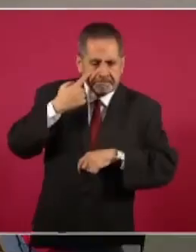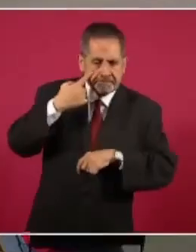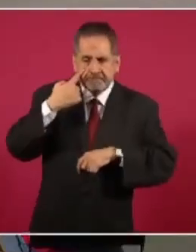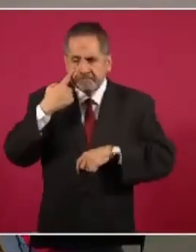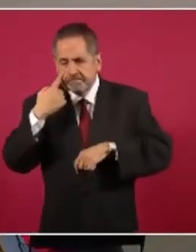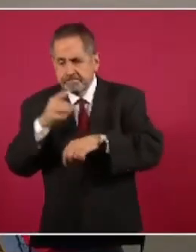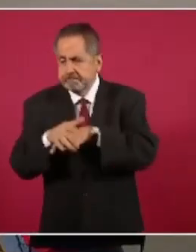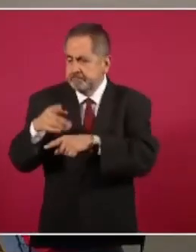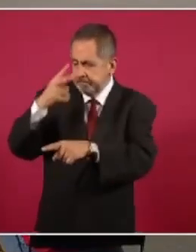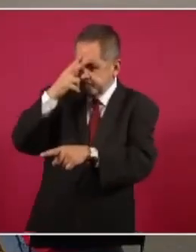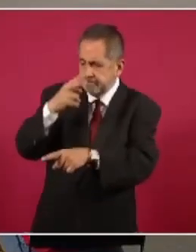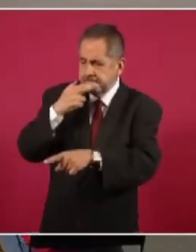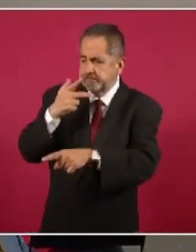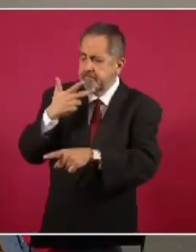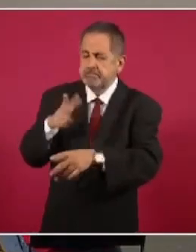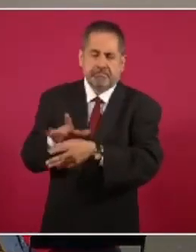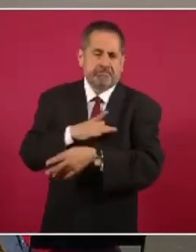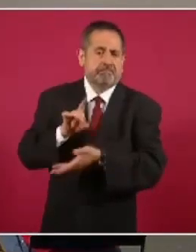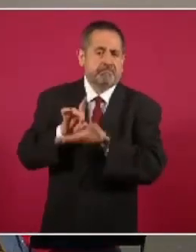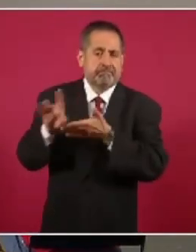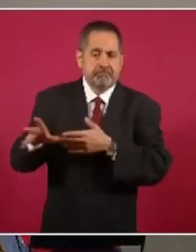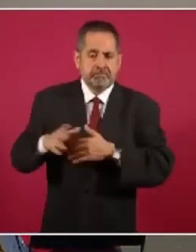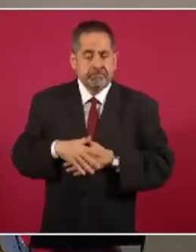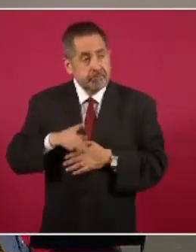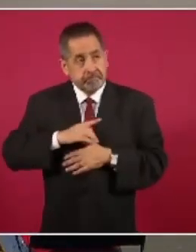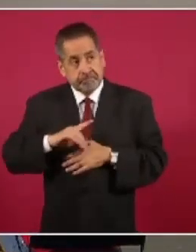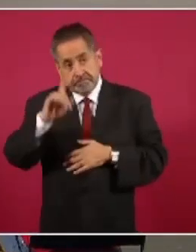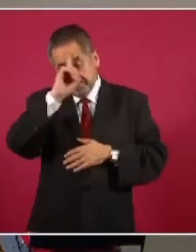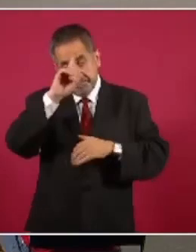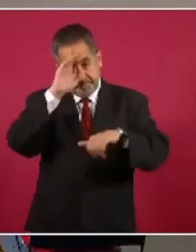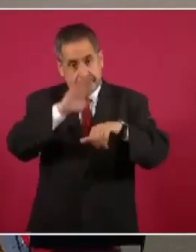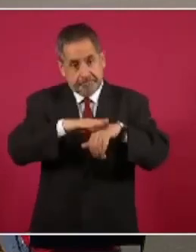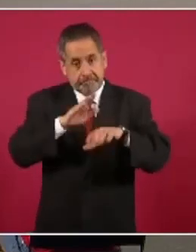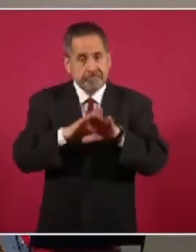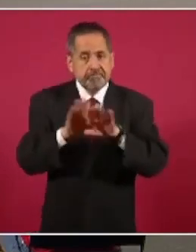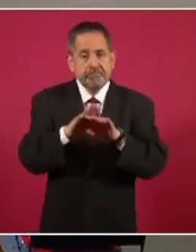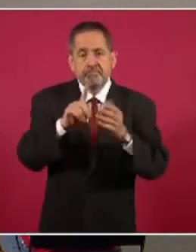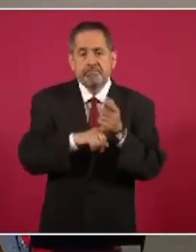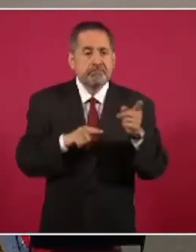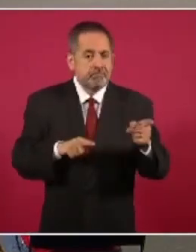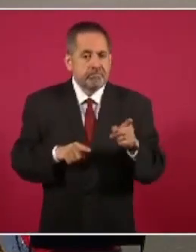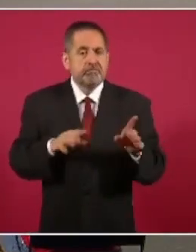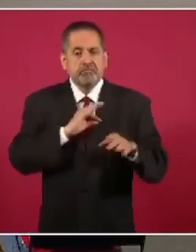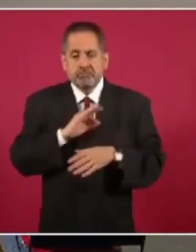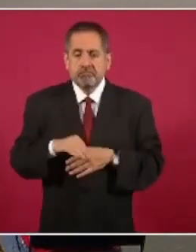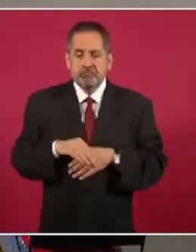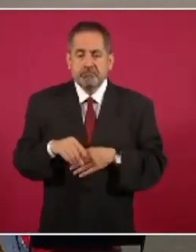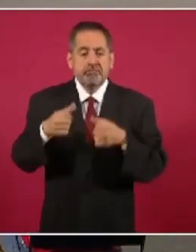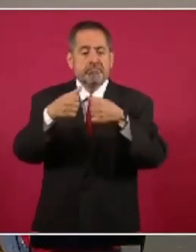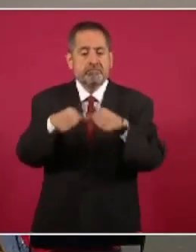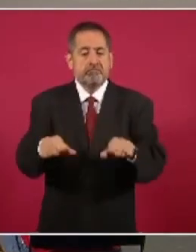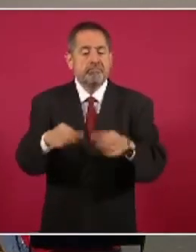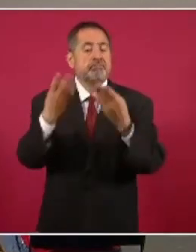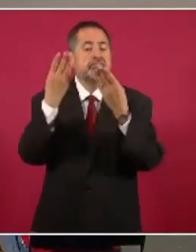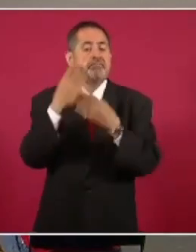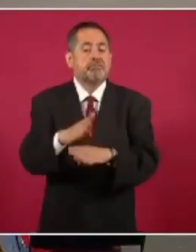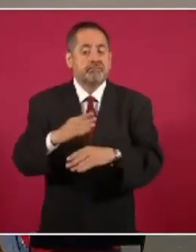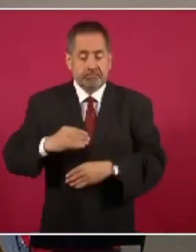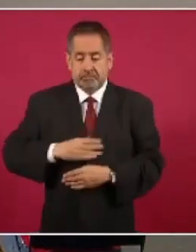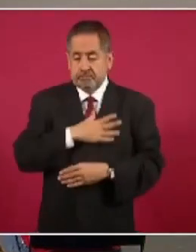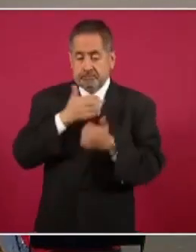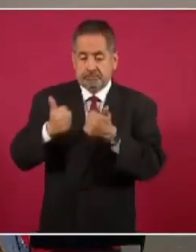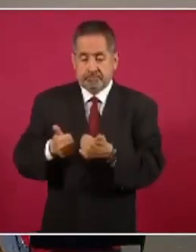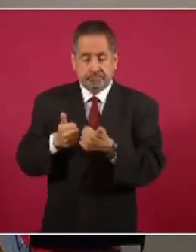a utilizar, y le seguimos recomendando a esas héroes y heroínos que abran su cuenta en Banco del Bienestar, lo pueden hacer